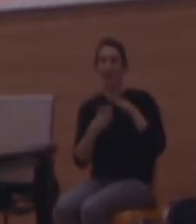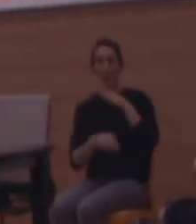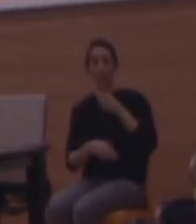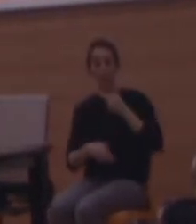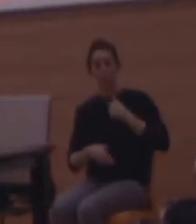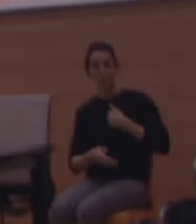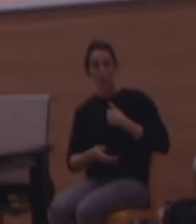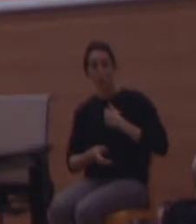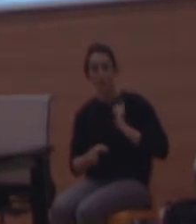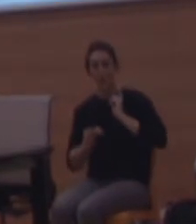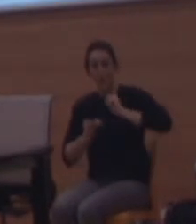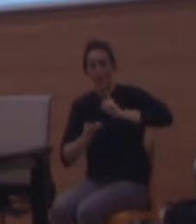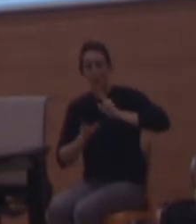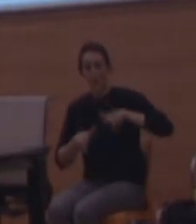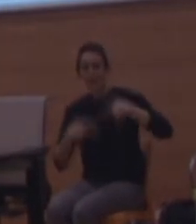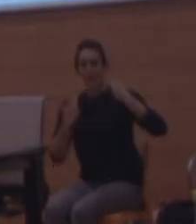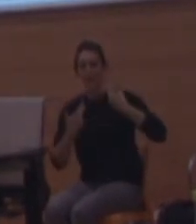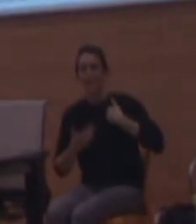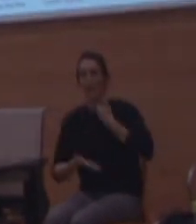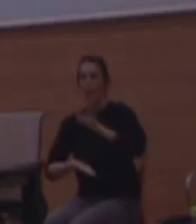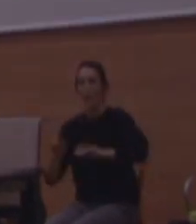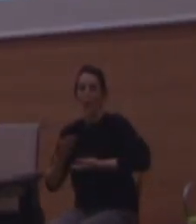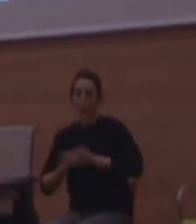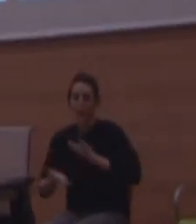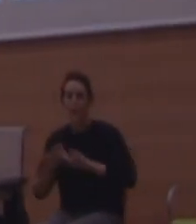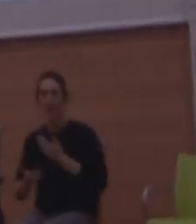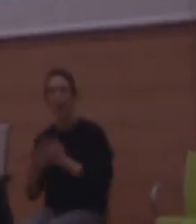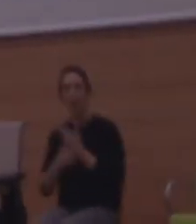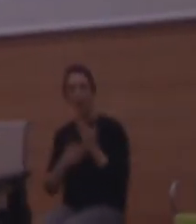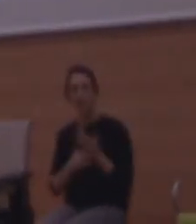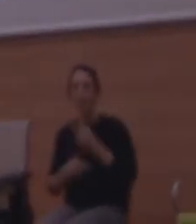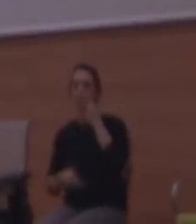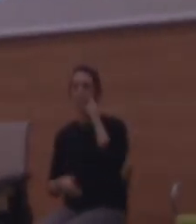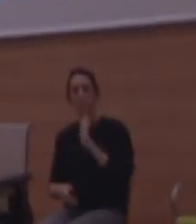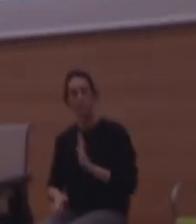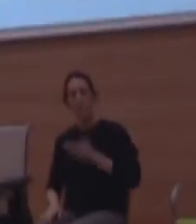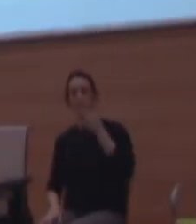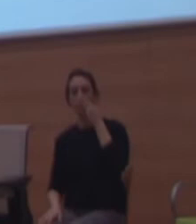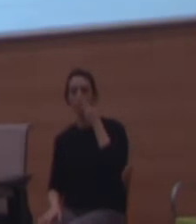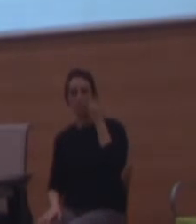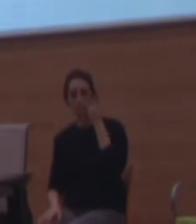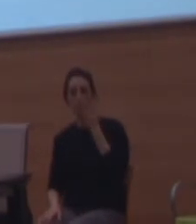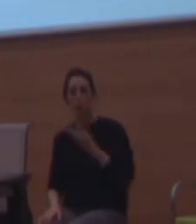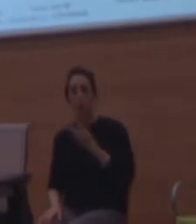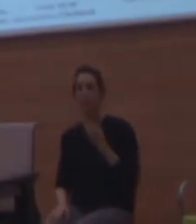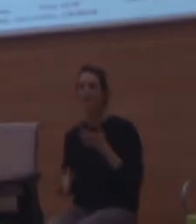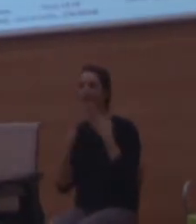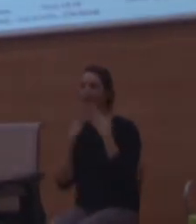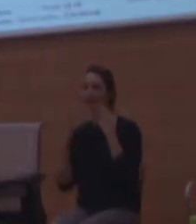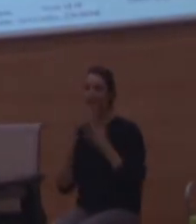permitirme colaborar en estas jornadas, que me parecen muy importantes. Ay, gracias,